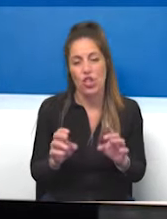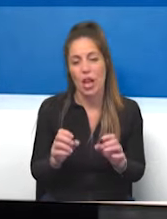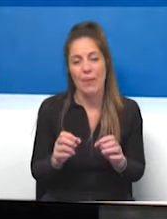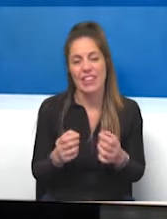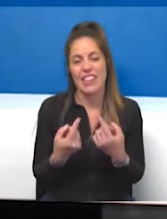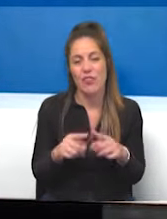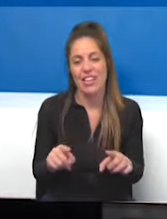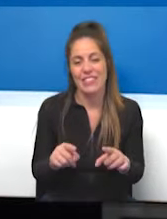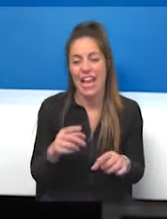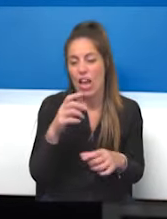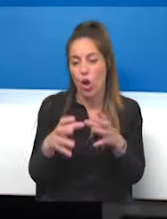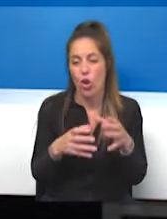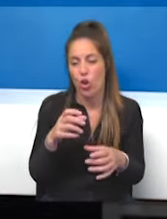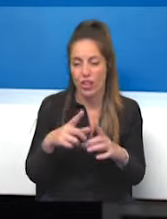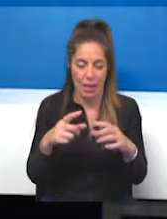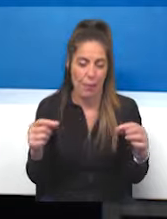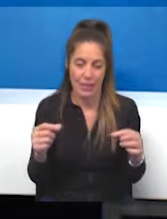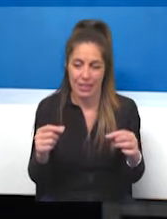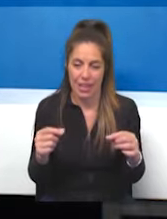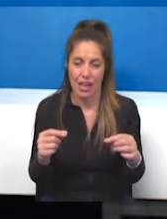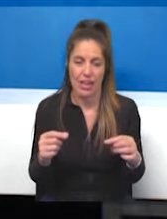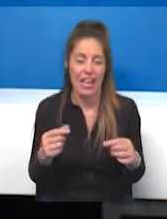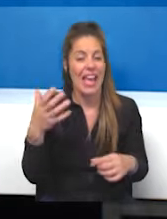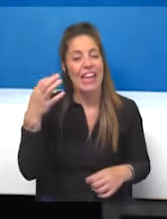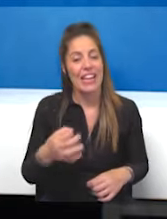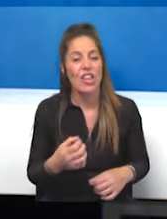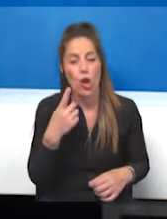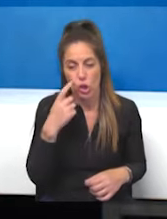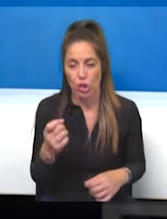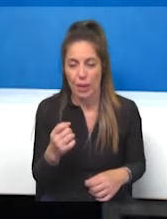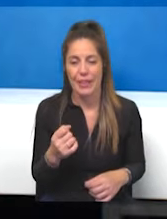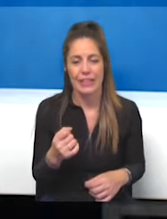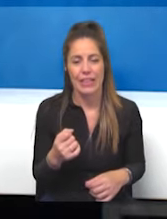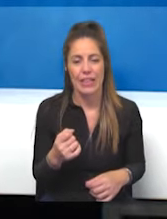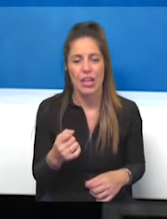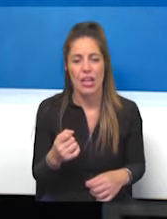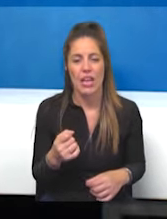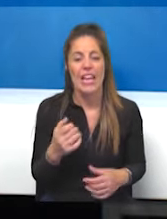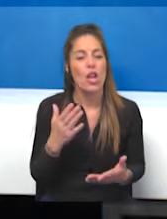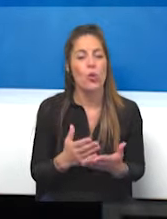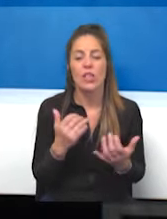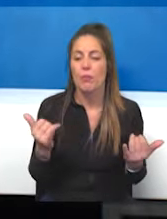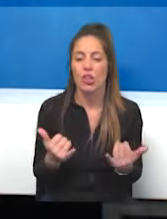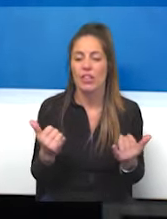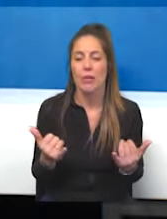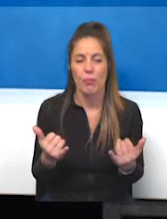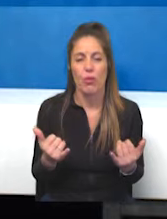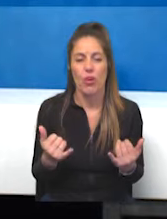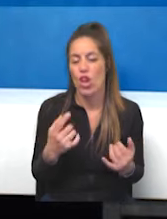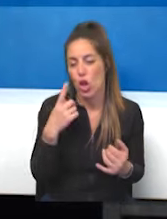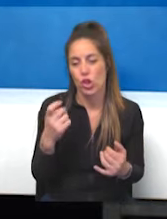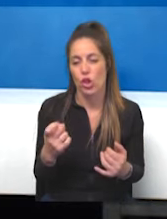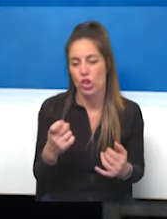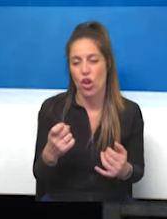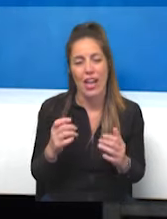el color de la papeleta creo que notoriamente por lo menos en el último tiempo fue bastante notorio